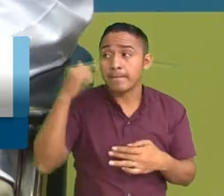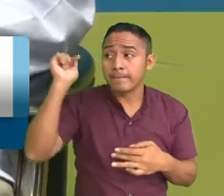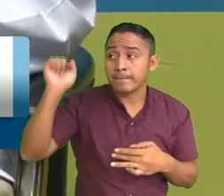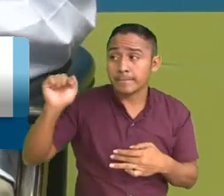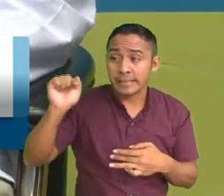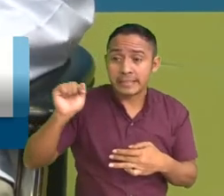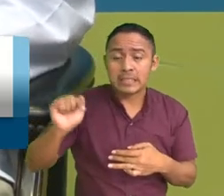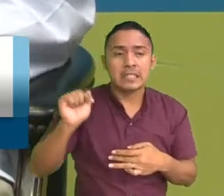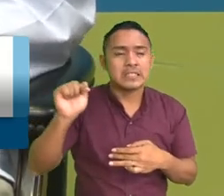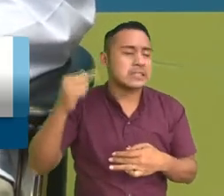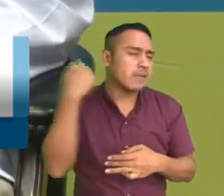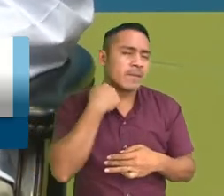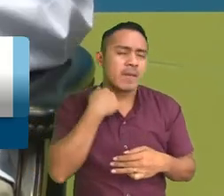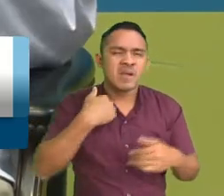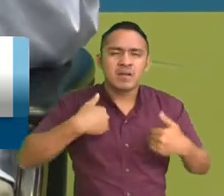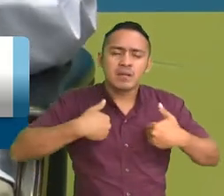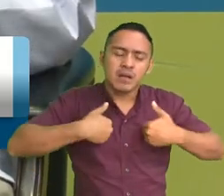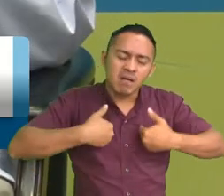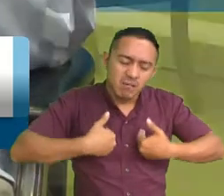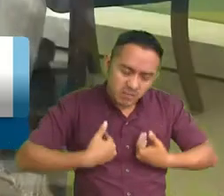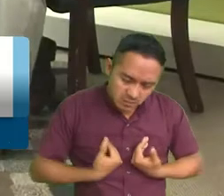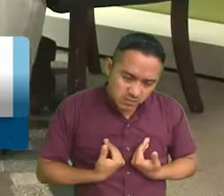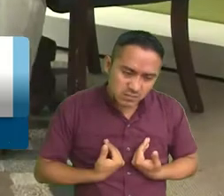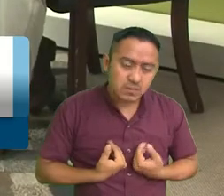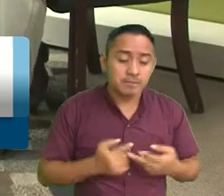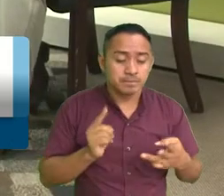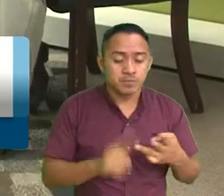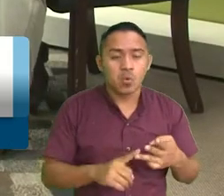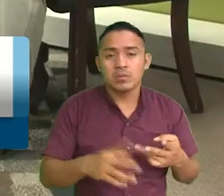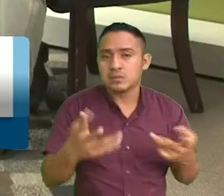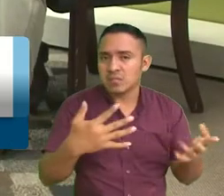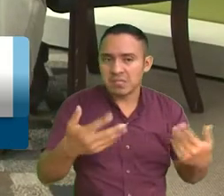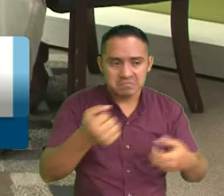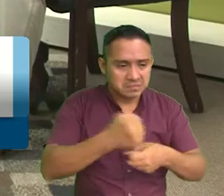ves cansado. Sería una señal indirecta también.